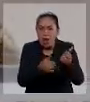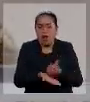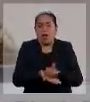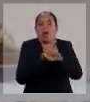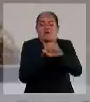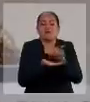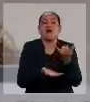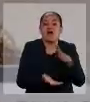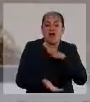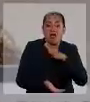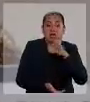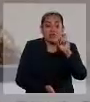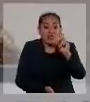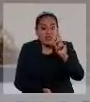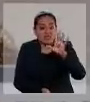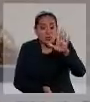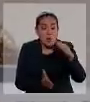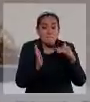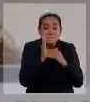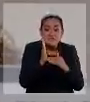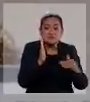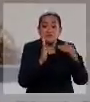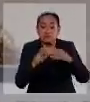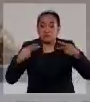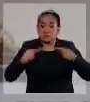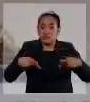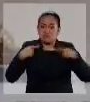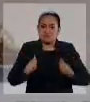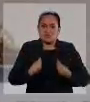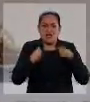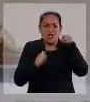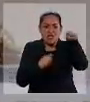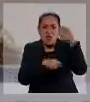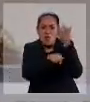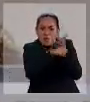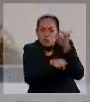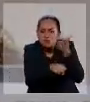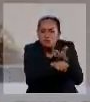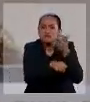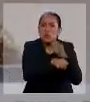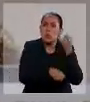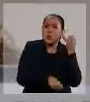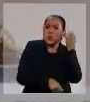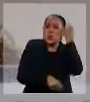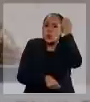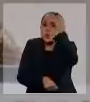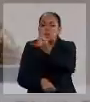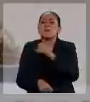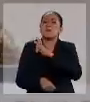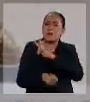origen mexicano viviendo en Estados Unidos. Con educación a distancia podemos